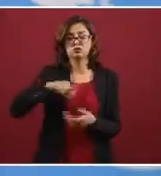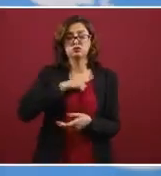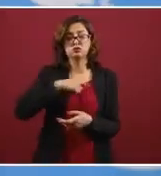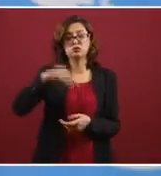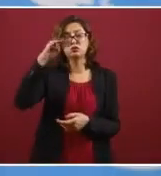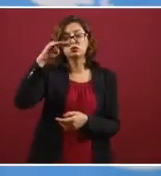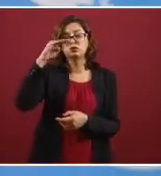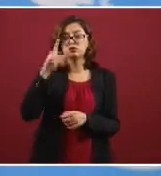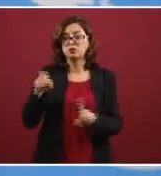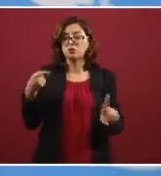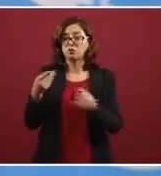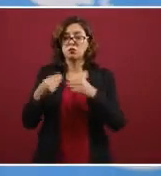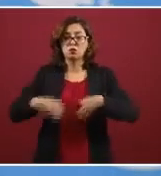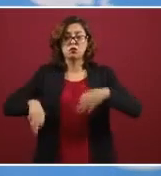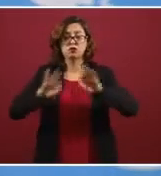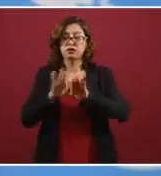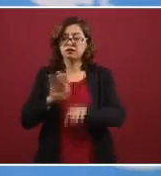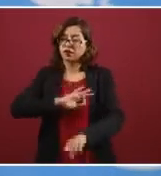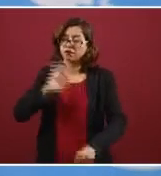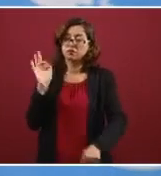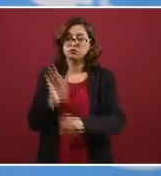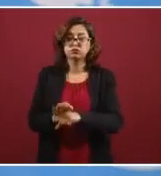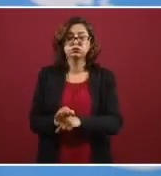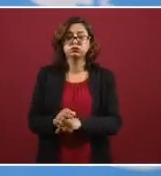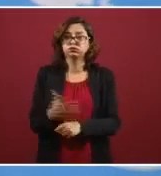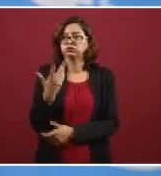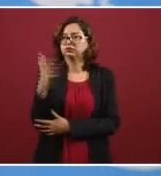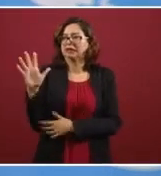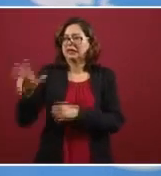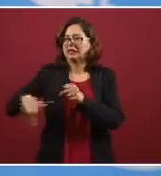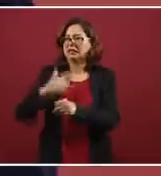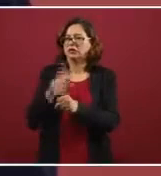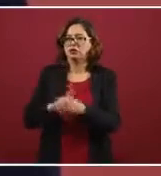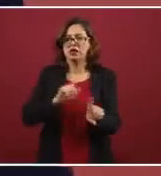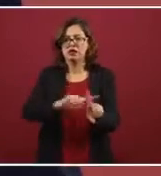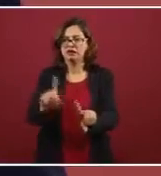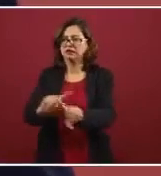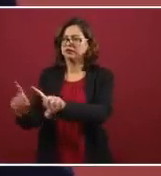que es fundamental proteger los recursos naturales o